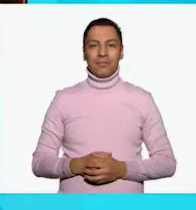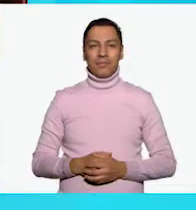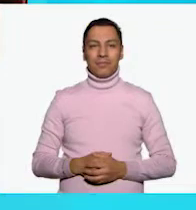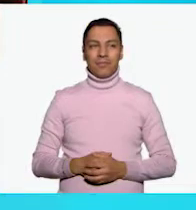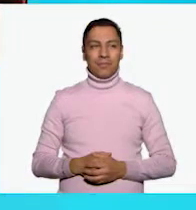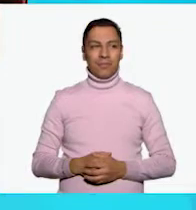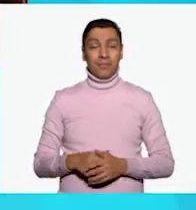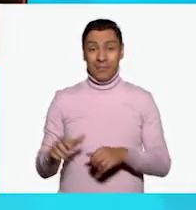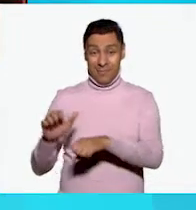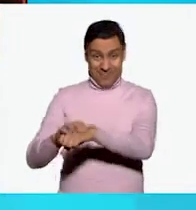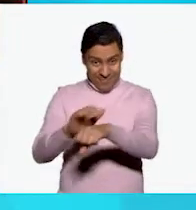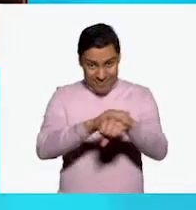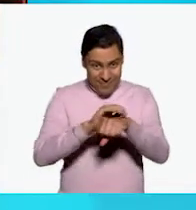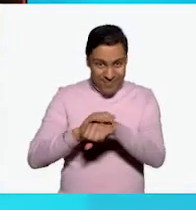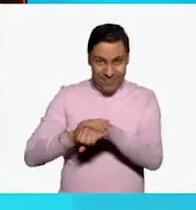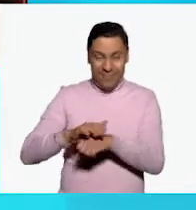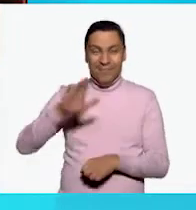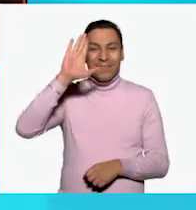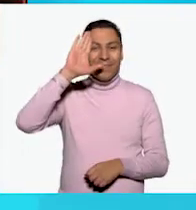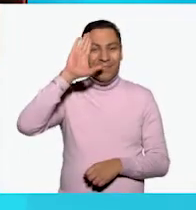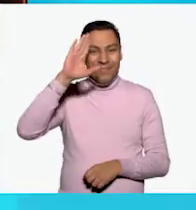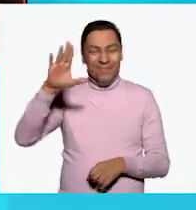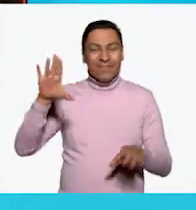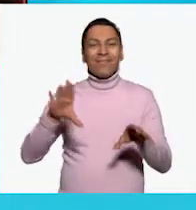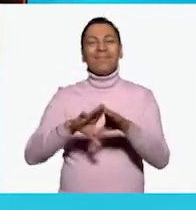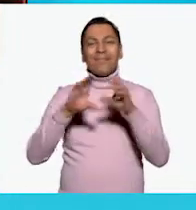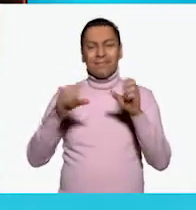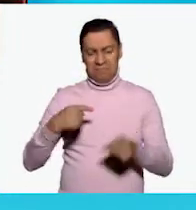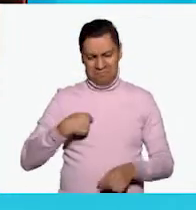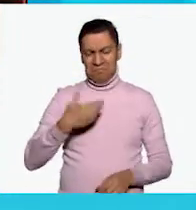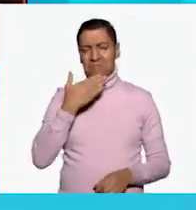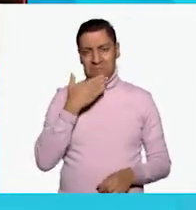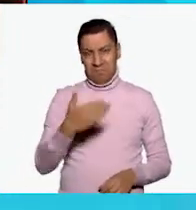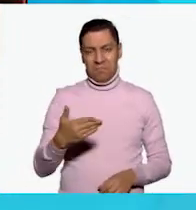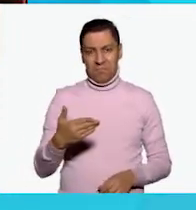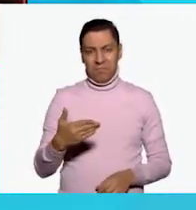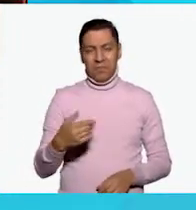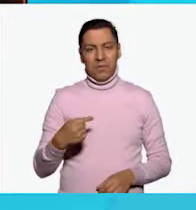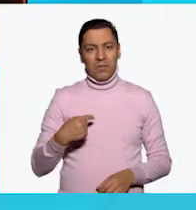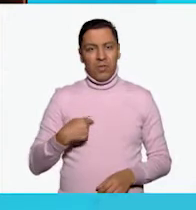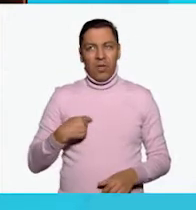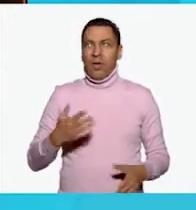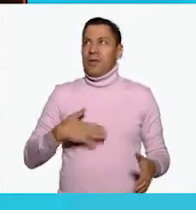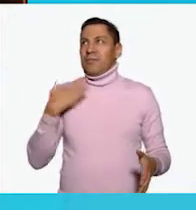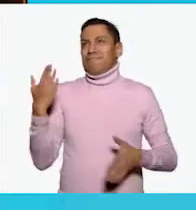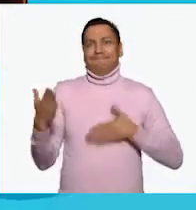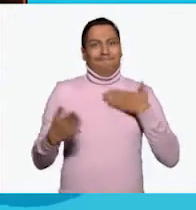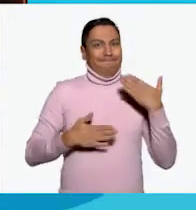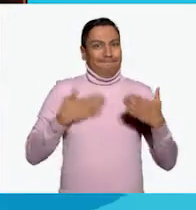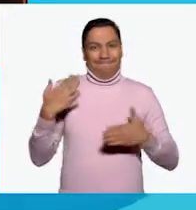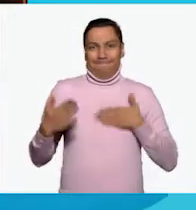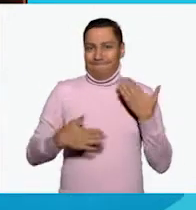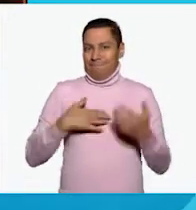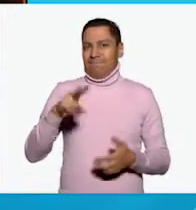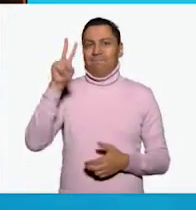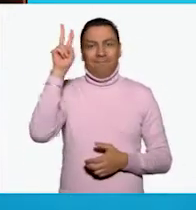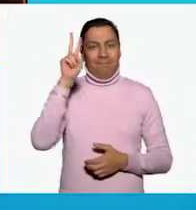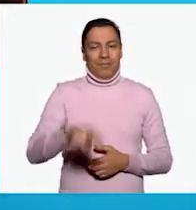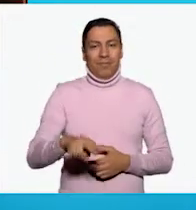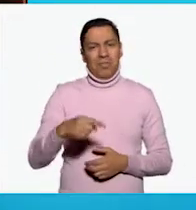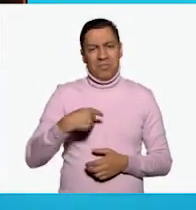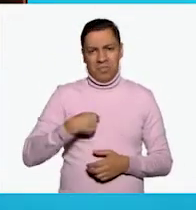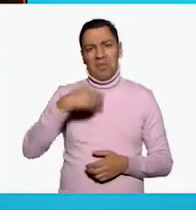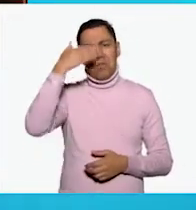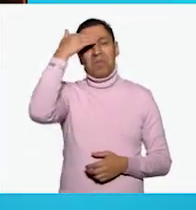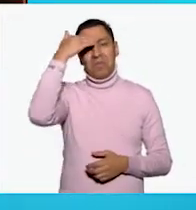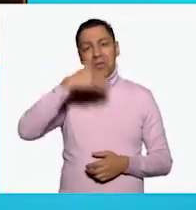Amigos, ¿cómo están? Yo estoy muy bien. Estoy lleno de regocijo. Bueno, yo ya lo sé,